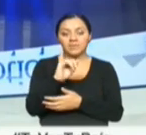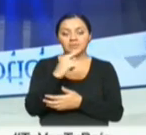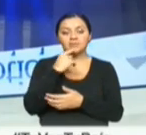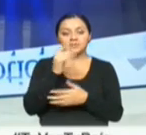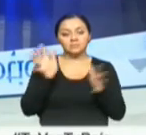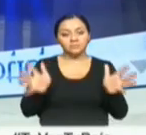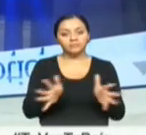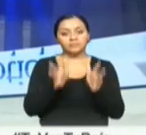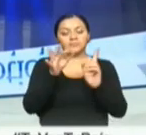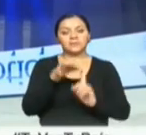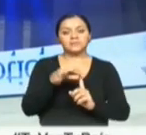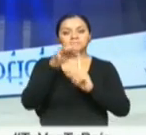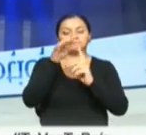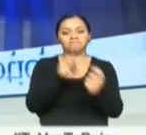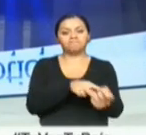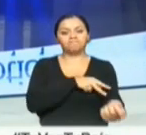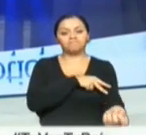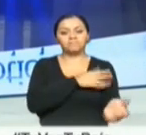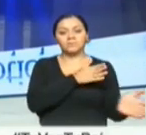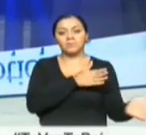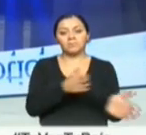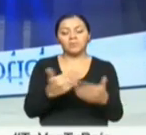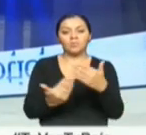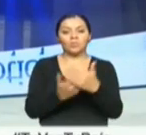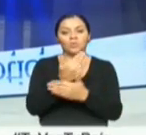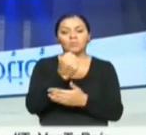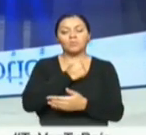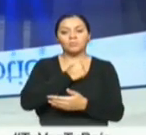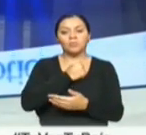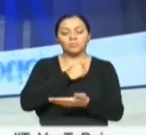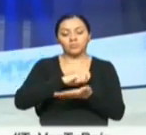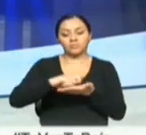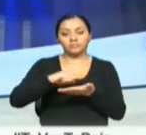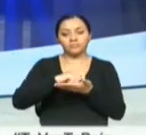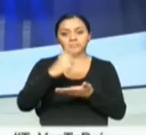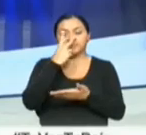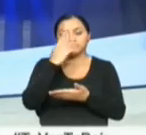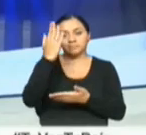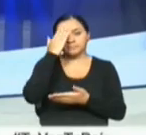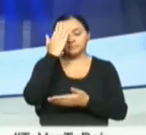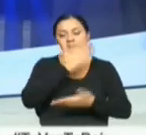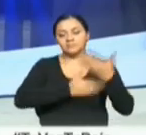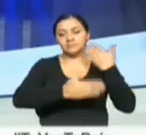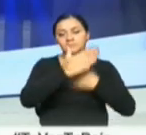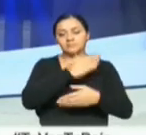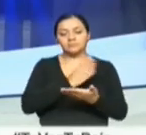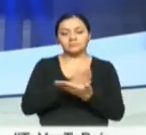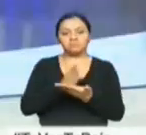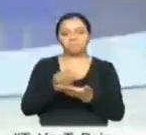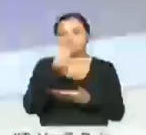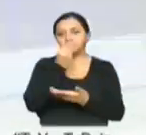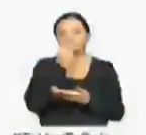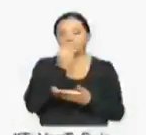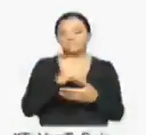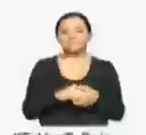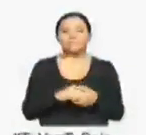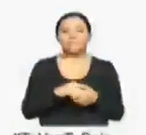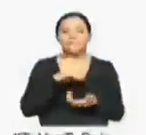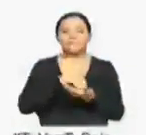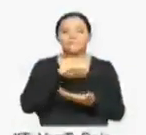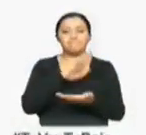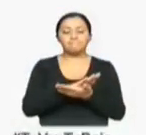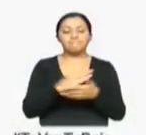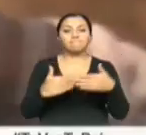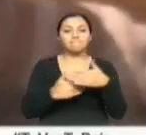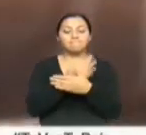tradicionales garantizadas, una modalidad de propiedad intelectual que protege los saberes ancestrales culinarios. Con la implementación